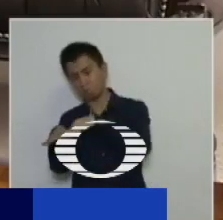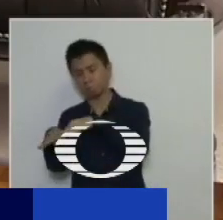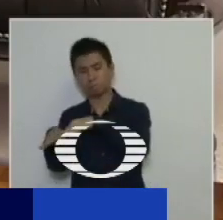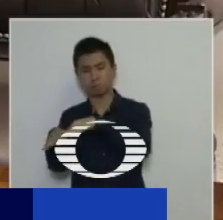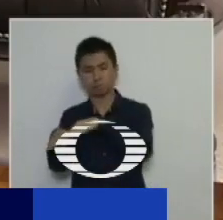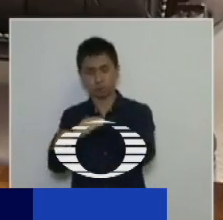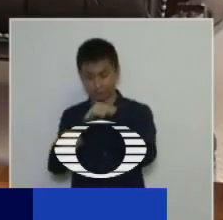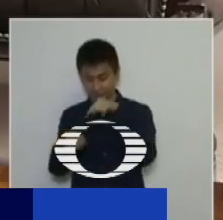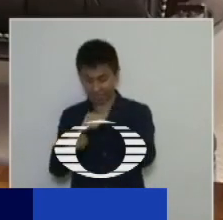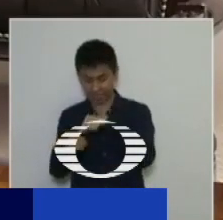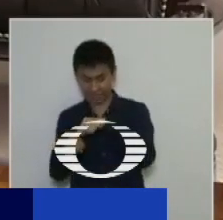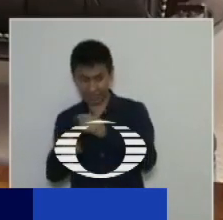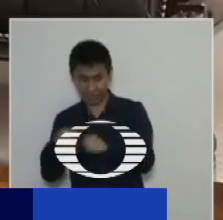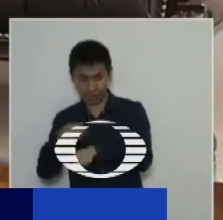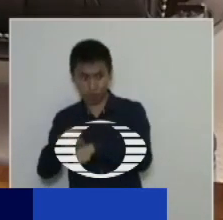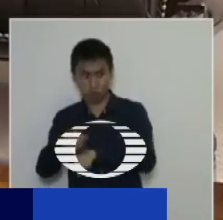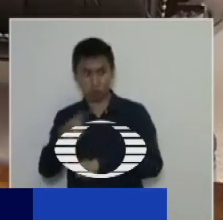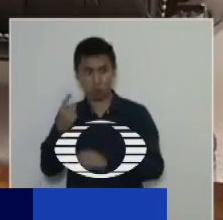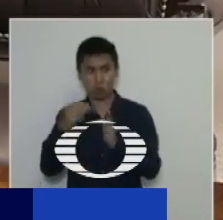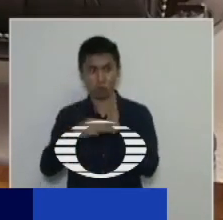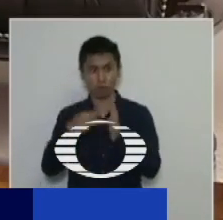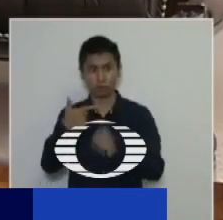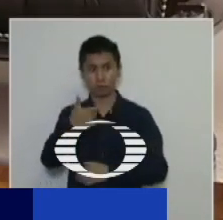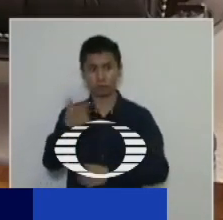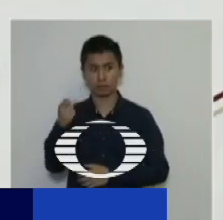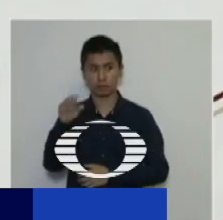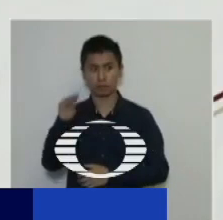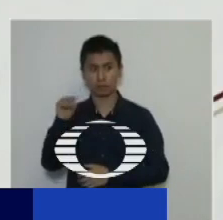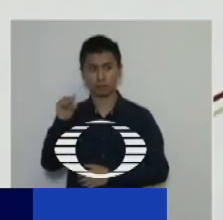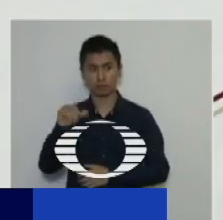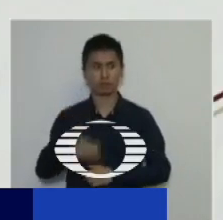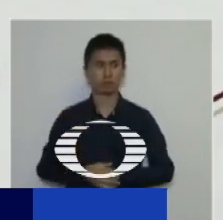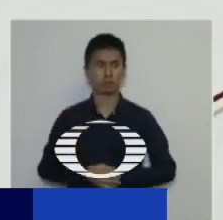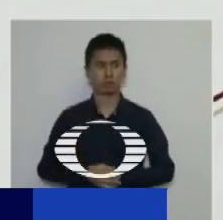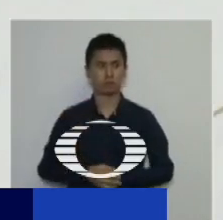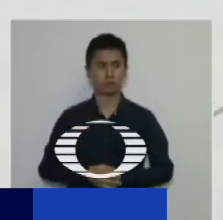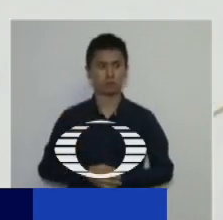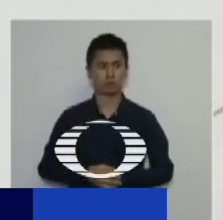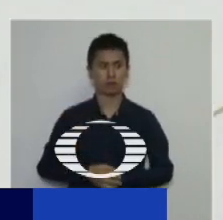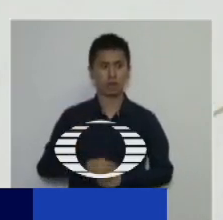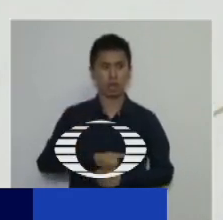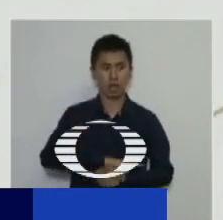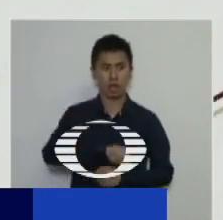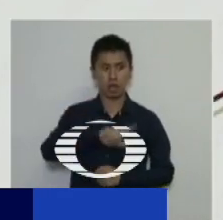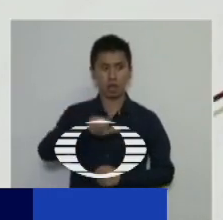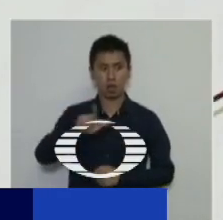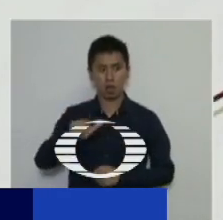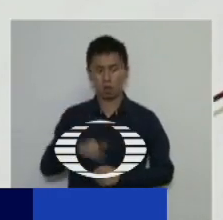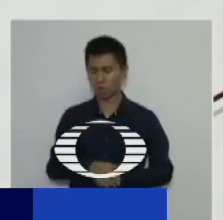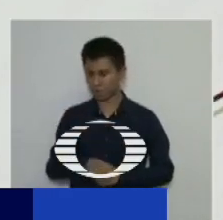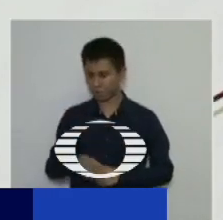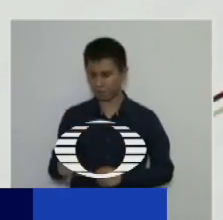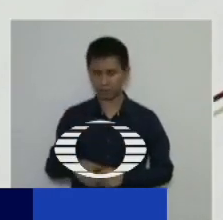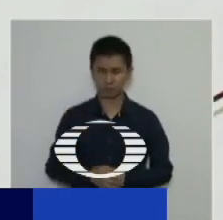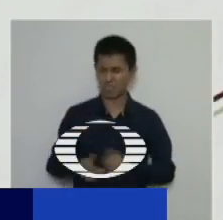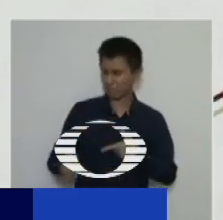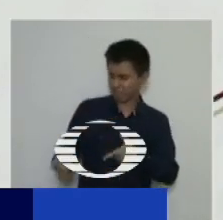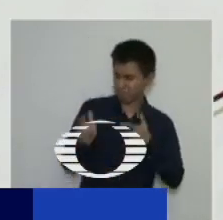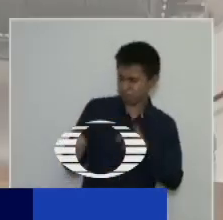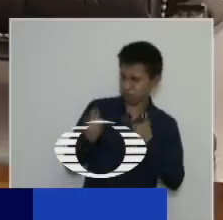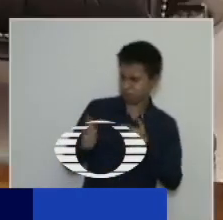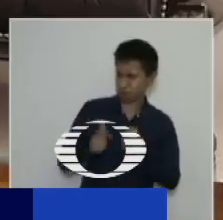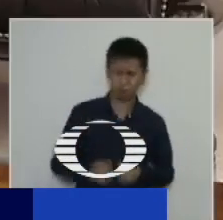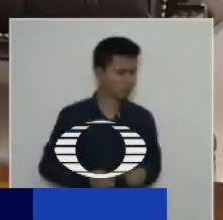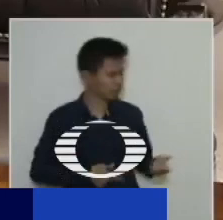identificada con el número económico 1790 posteriormente en ese momento empiezan a realizar diversos disparos de arma de fuego la